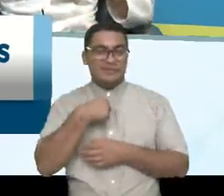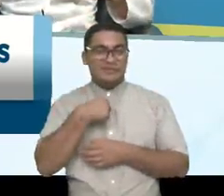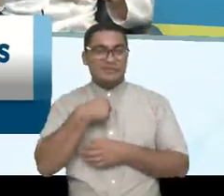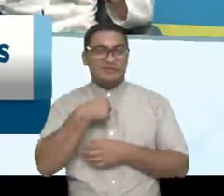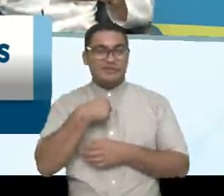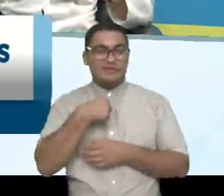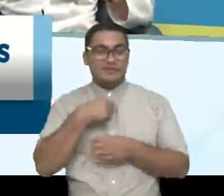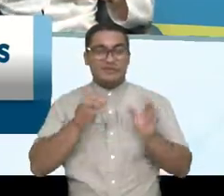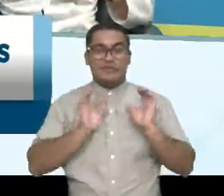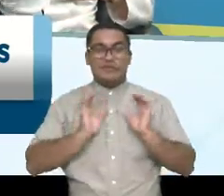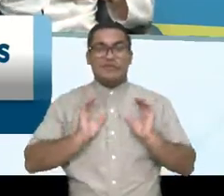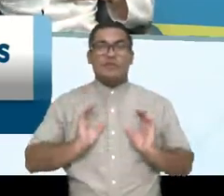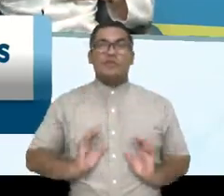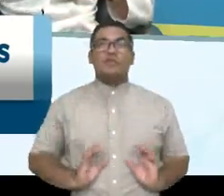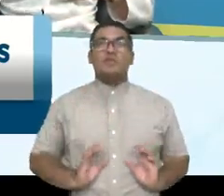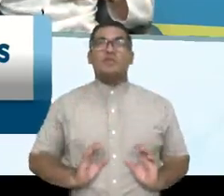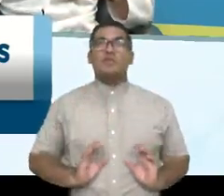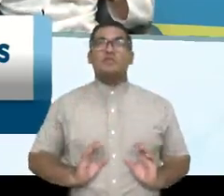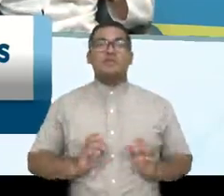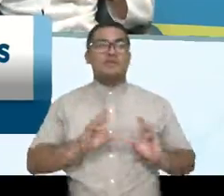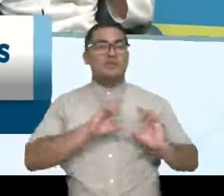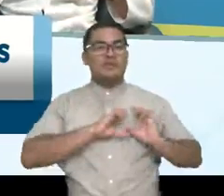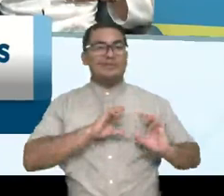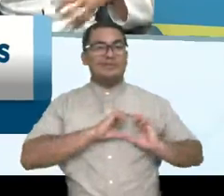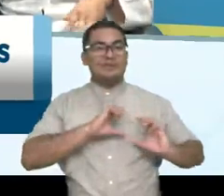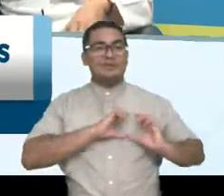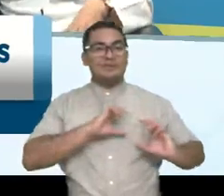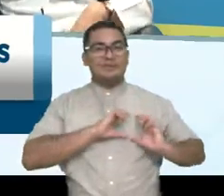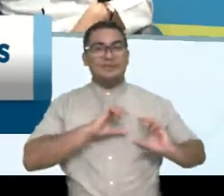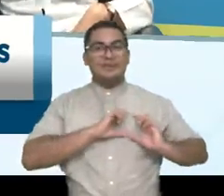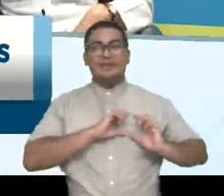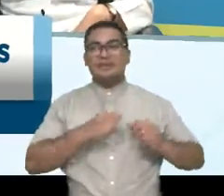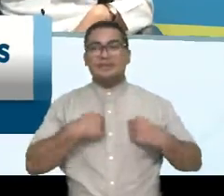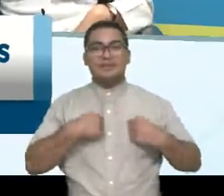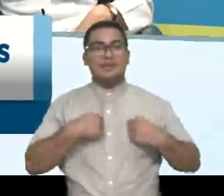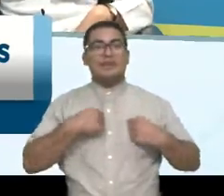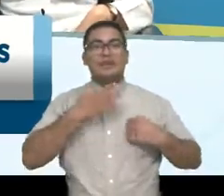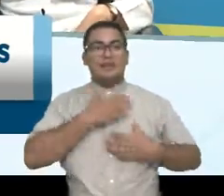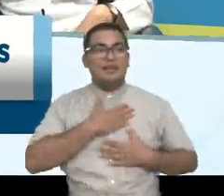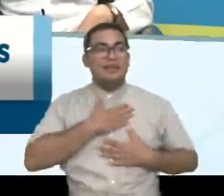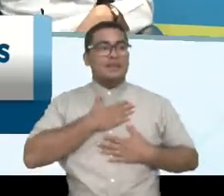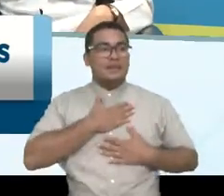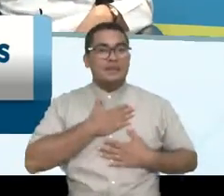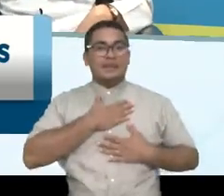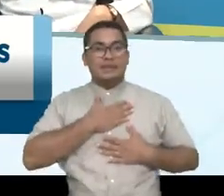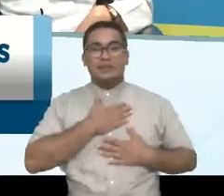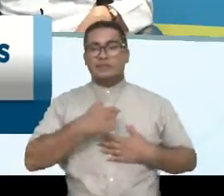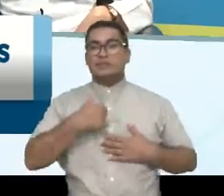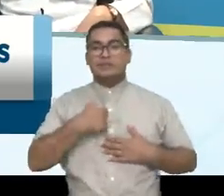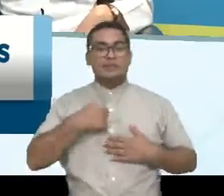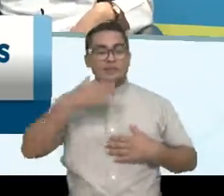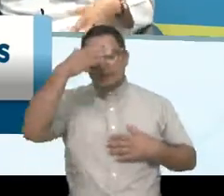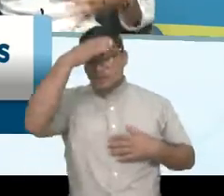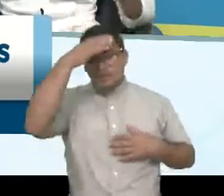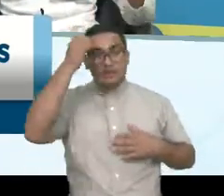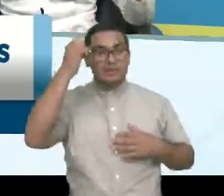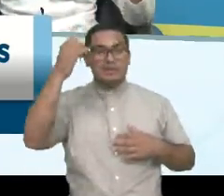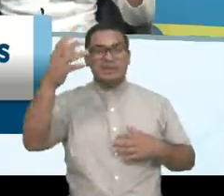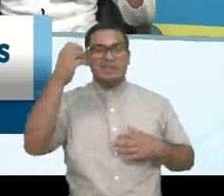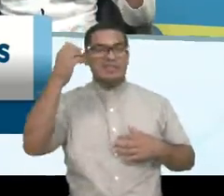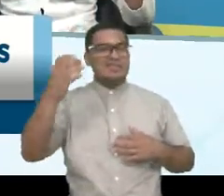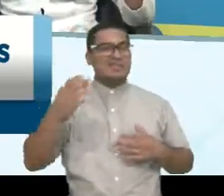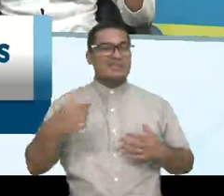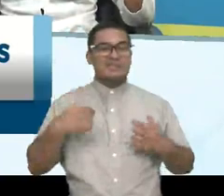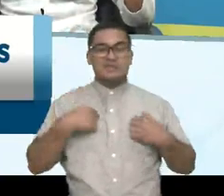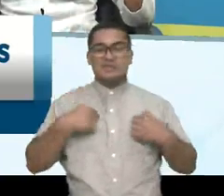nivel fisiológico, las palpitaciones en el corazón, siento que me falta la respiración, me duele la cabeza, siento